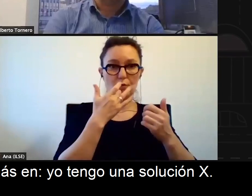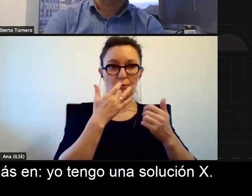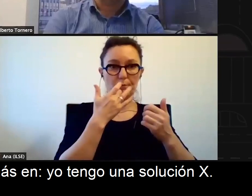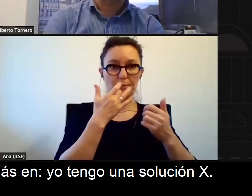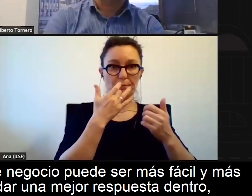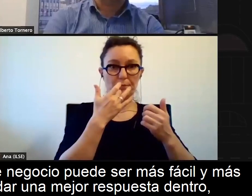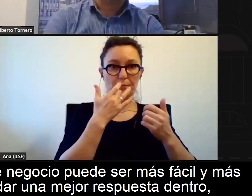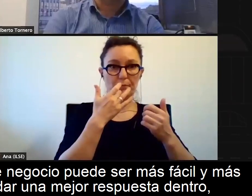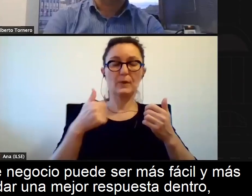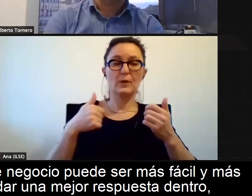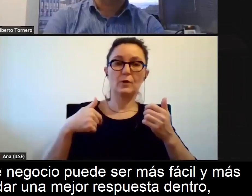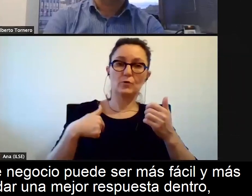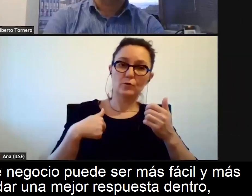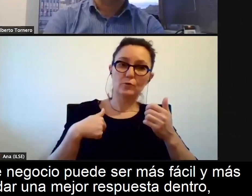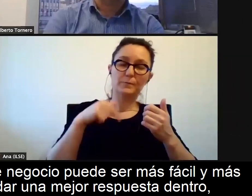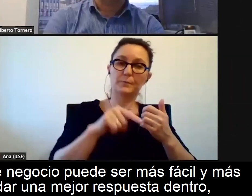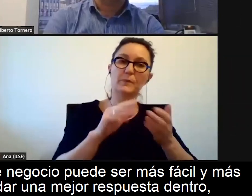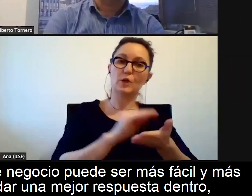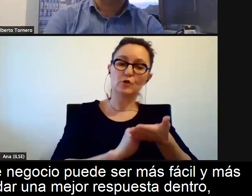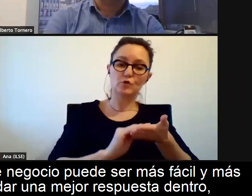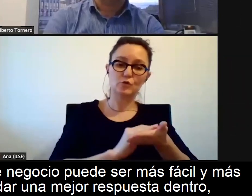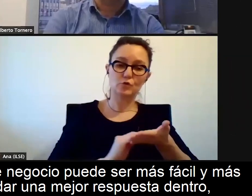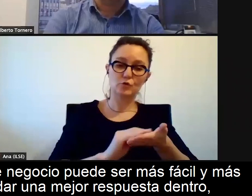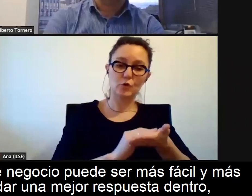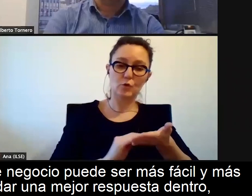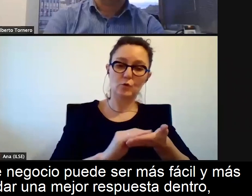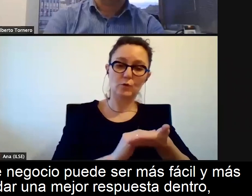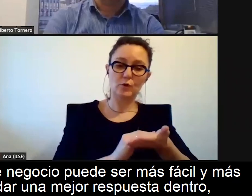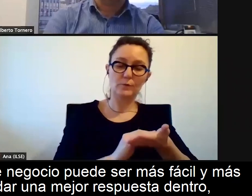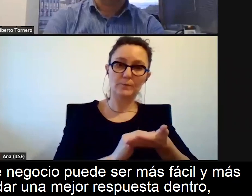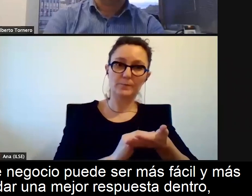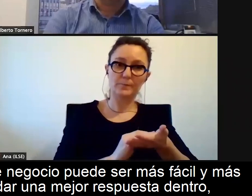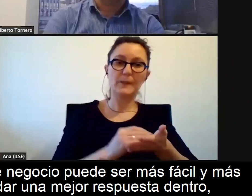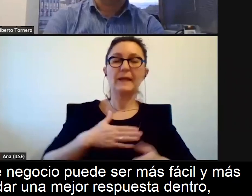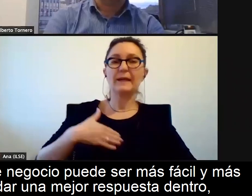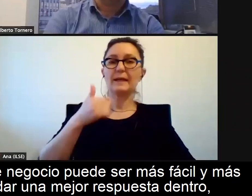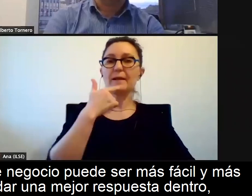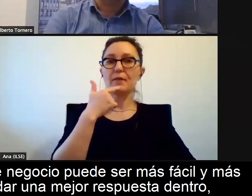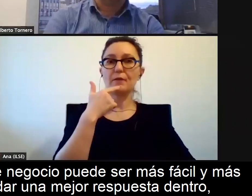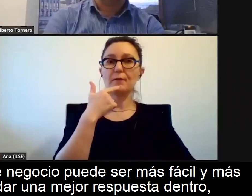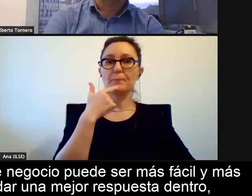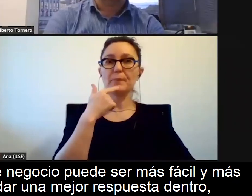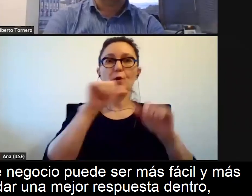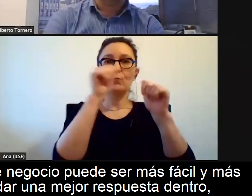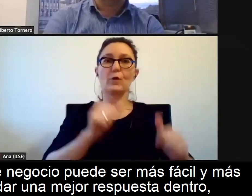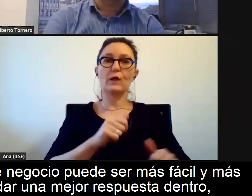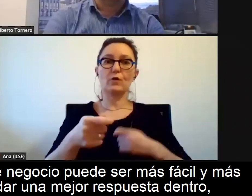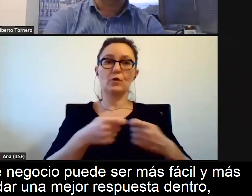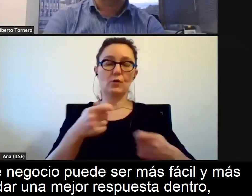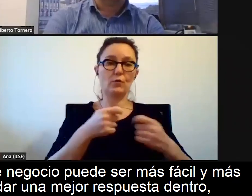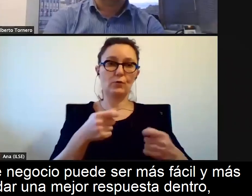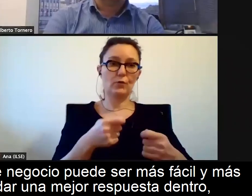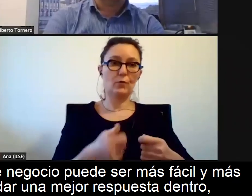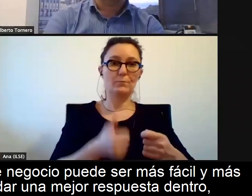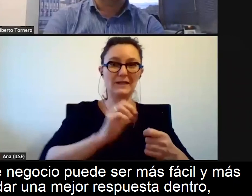dos. De esta forma, es más, yo creo que el modelo de negocio puede ser más fácil y más entendedor de cara a puertas afuera y